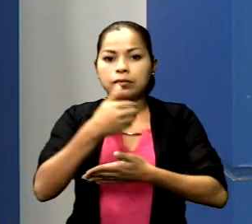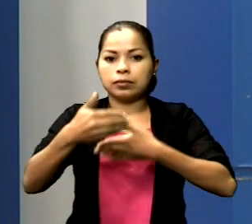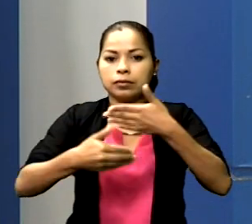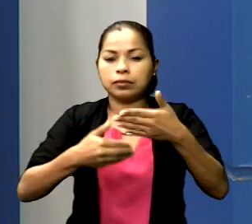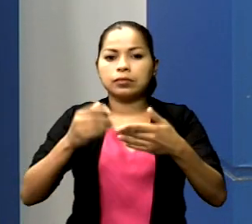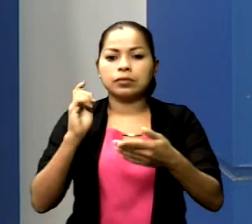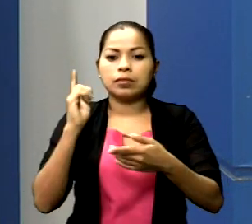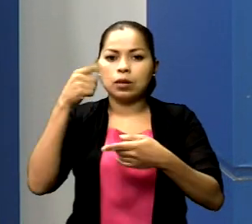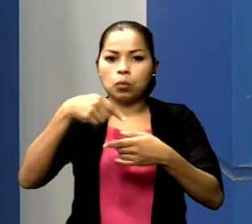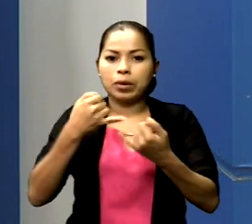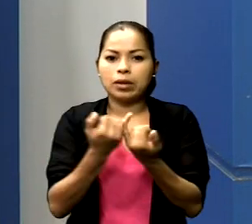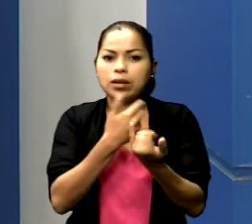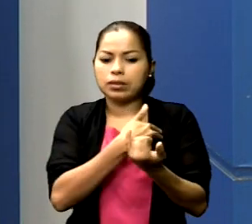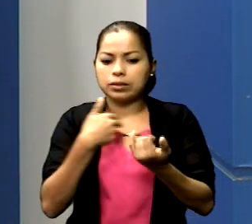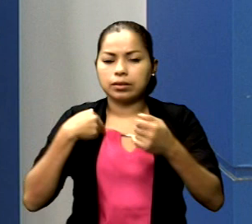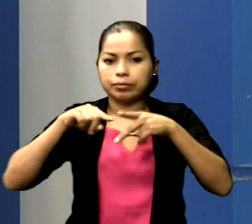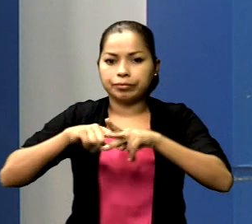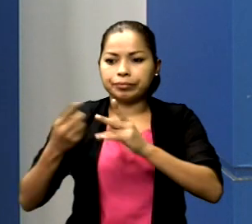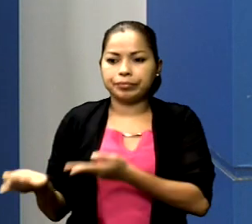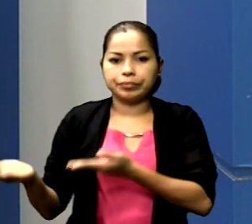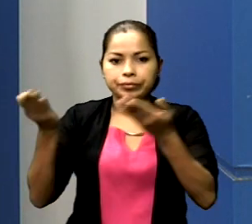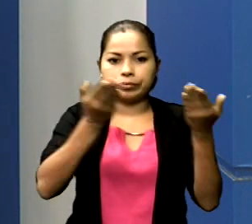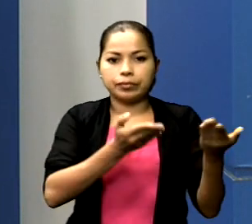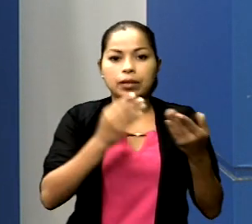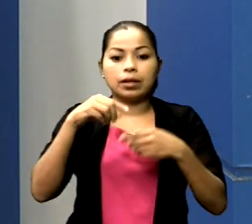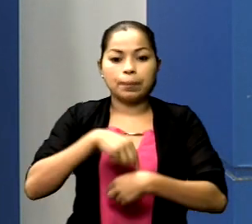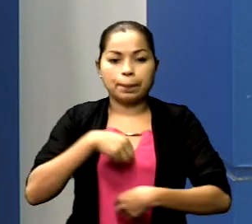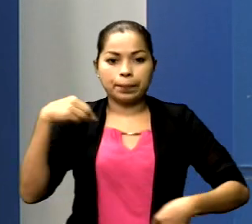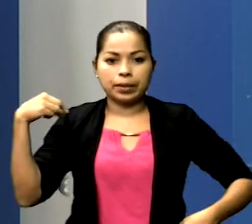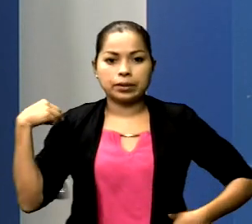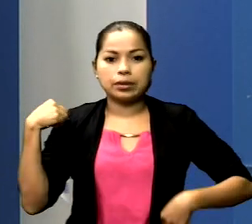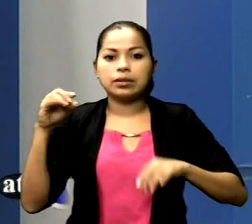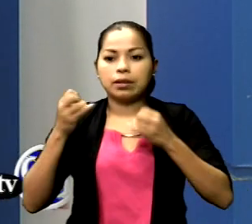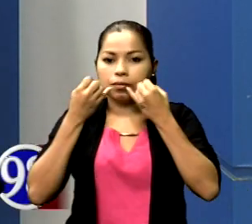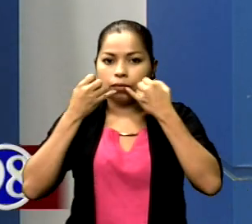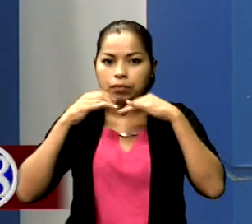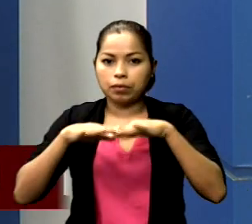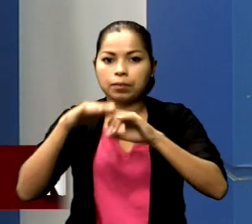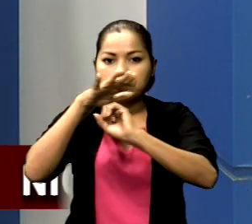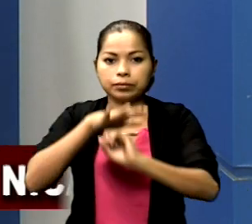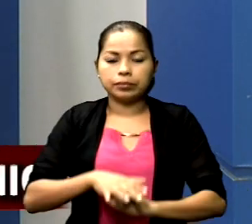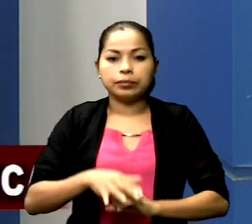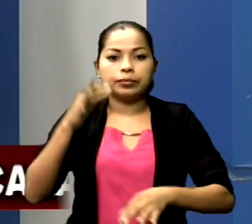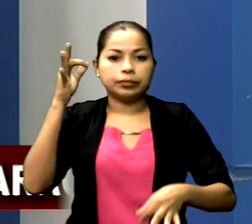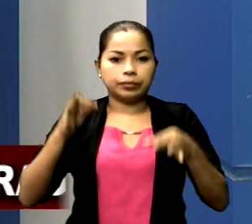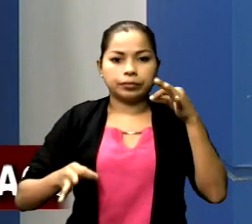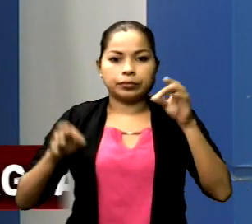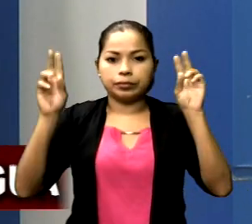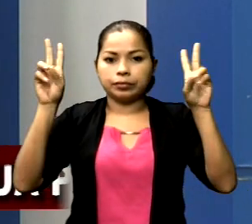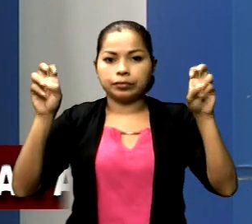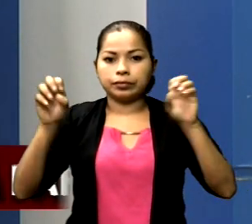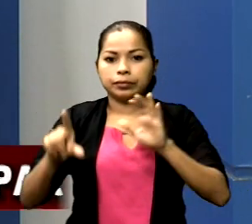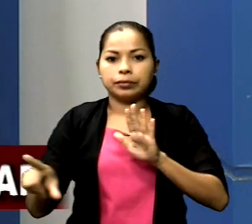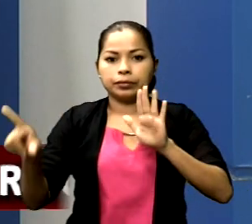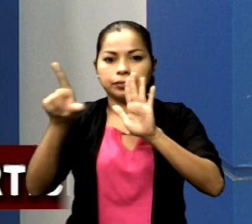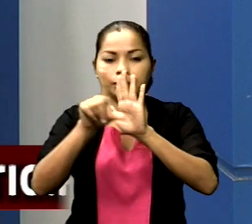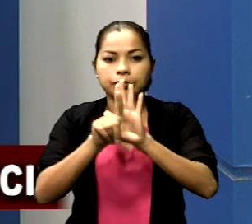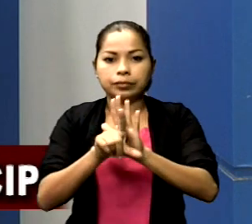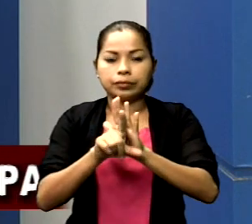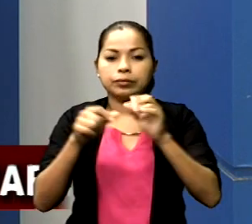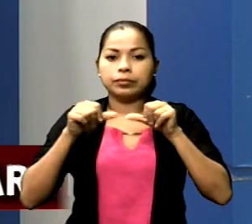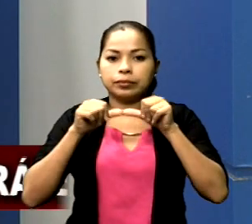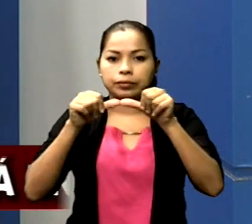Procesal Penal, iniciativa enviada por el Poder Ejecutivo, fue dictaminada por la Comisión de Justicia y Asuntos Jurídicos.